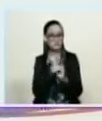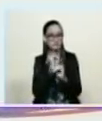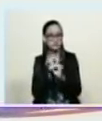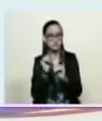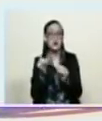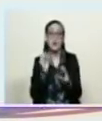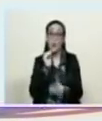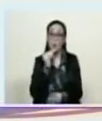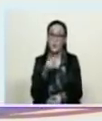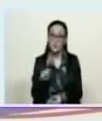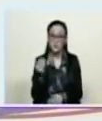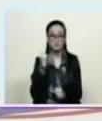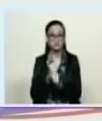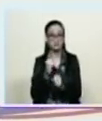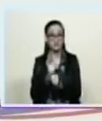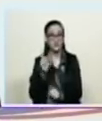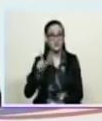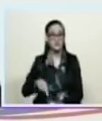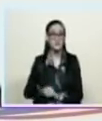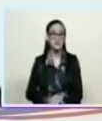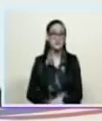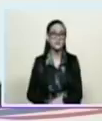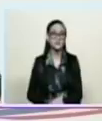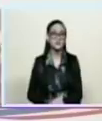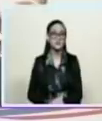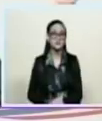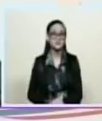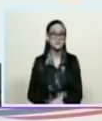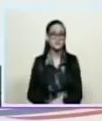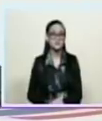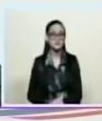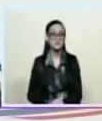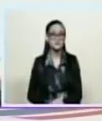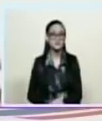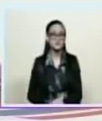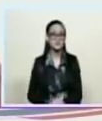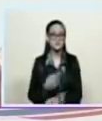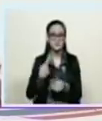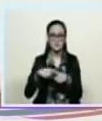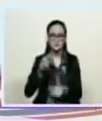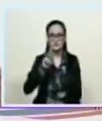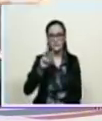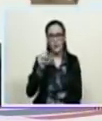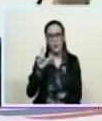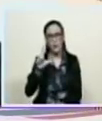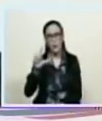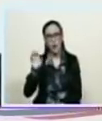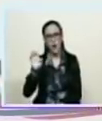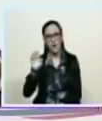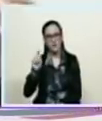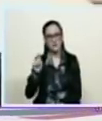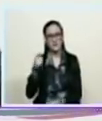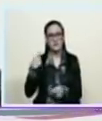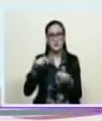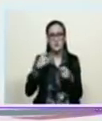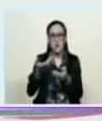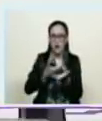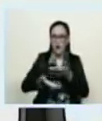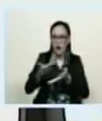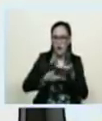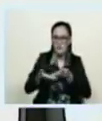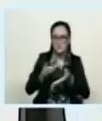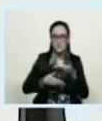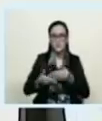juventud venezolana, ¿no? Excelente. También una wallet, que tiene que ver con el ejercicio del trading, del